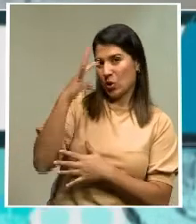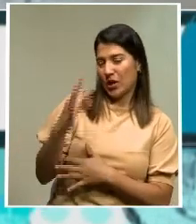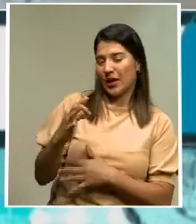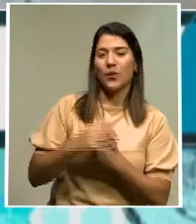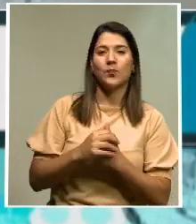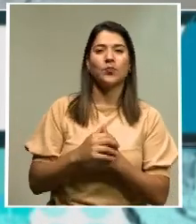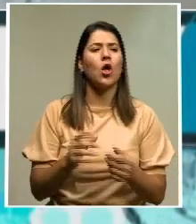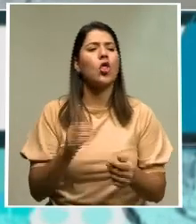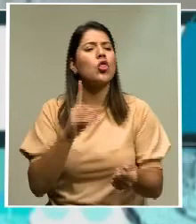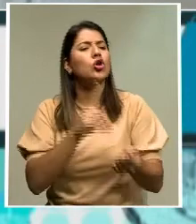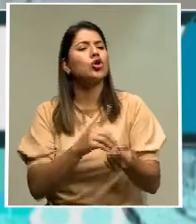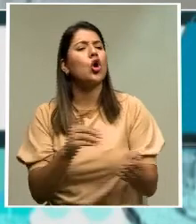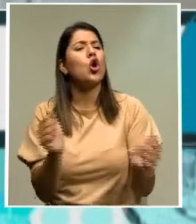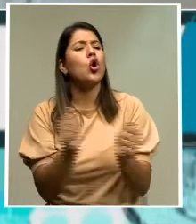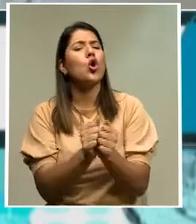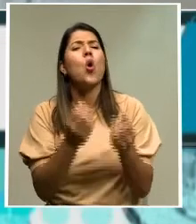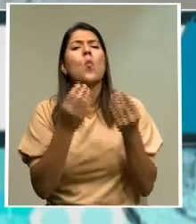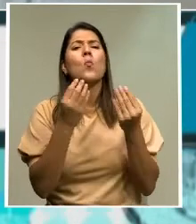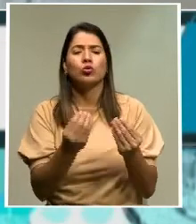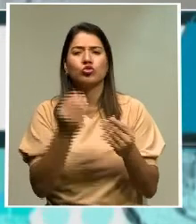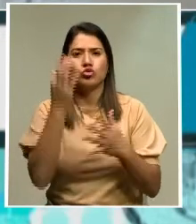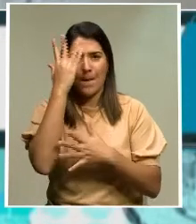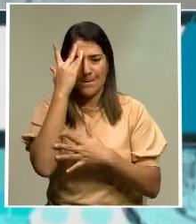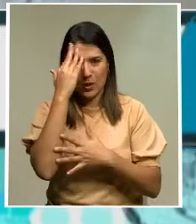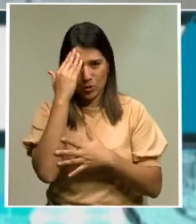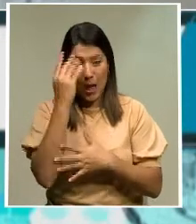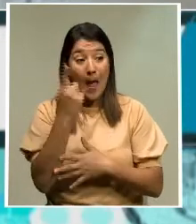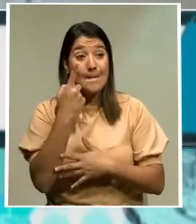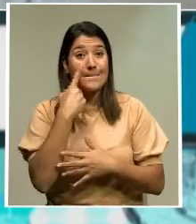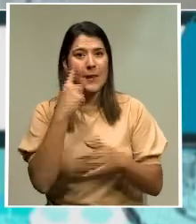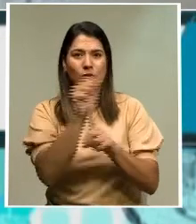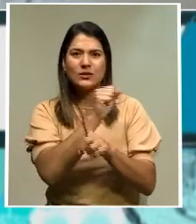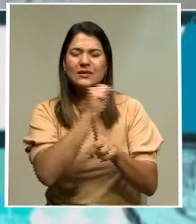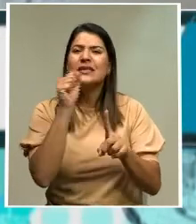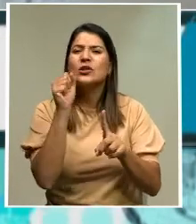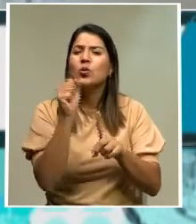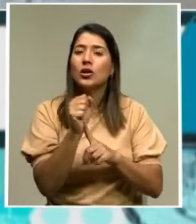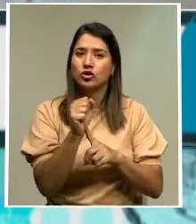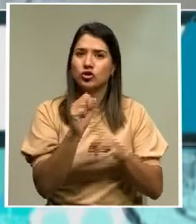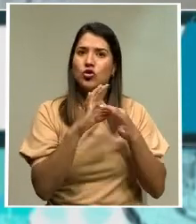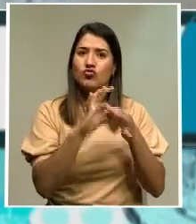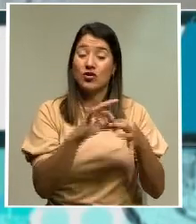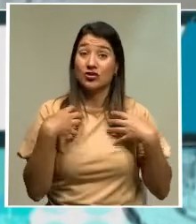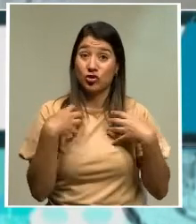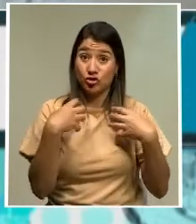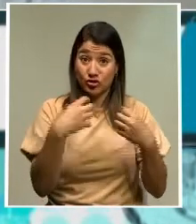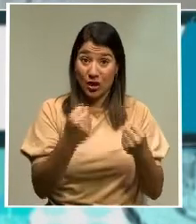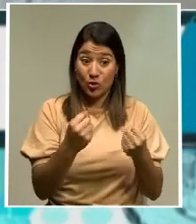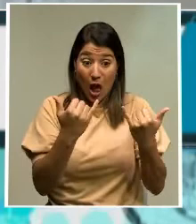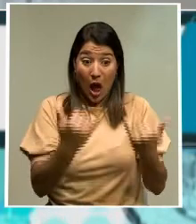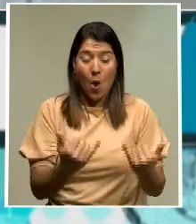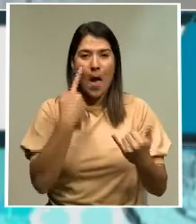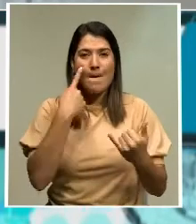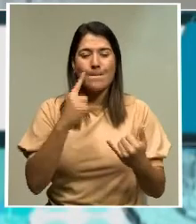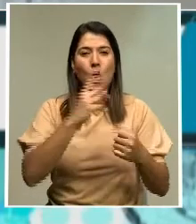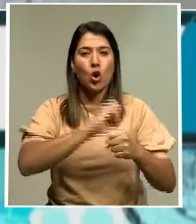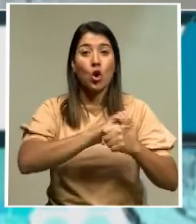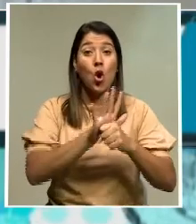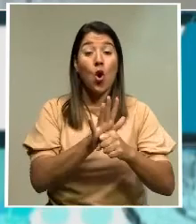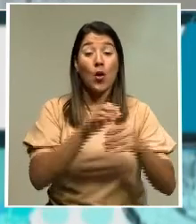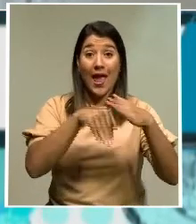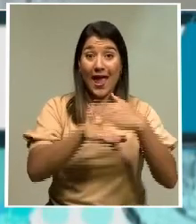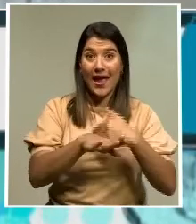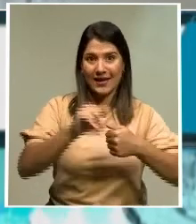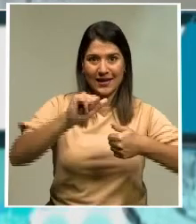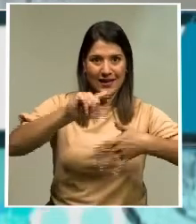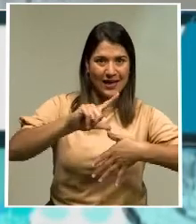con mucha preocupación vemos la situación sanitaria que está provocando el COVID en Latinoamérica y el